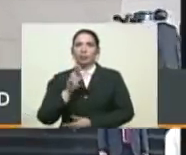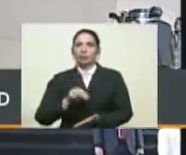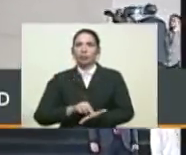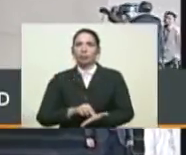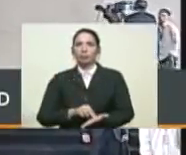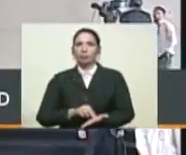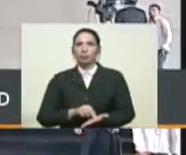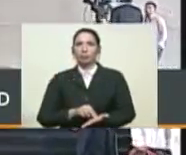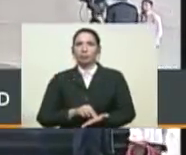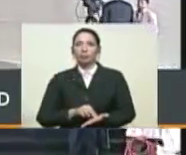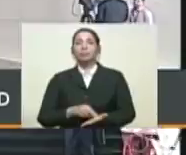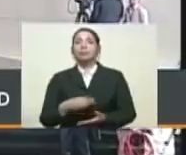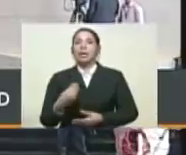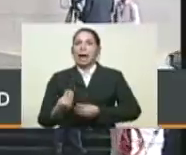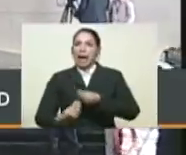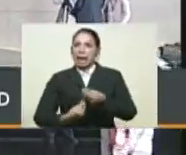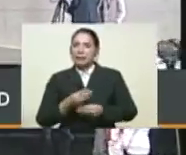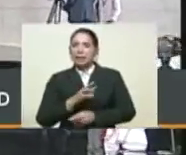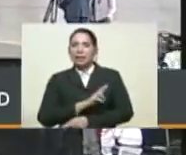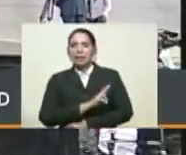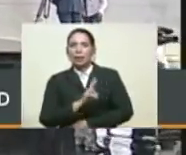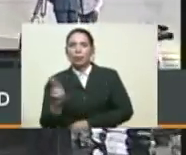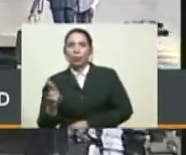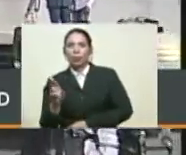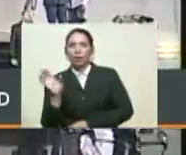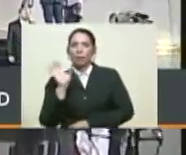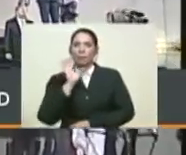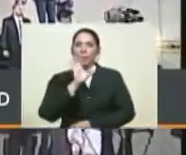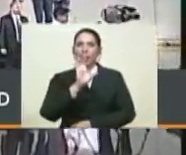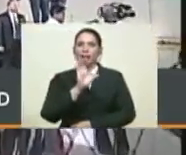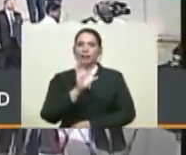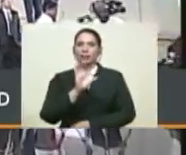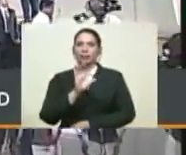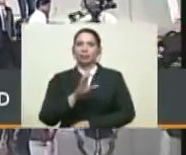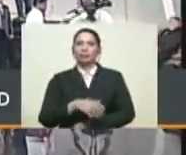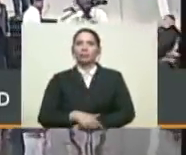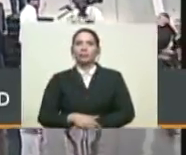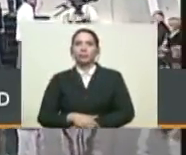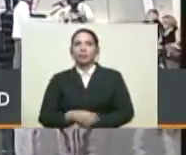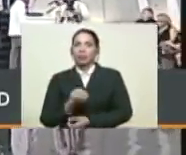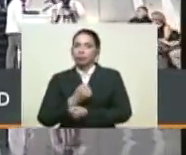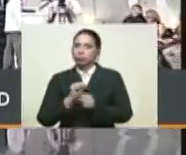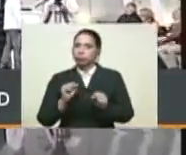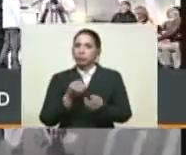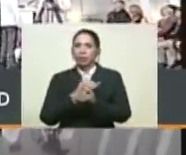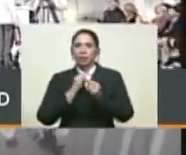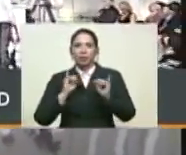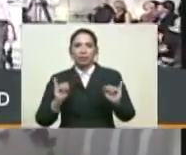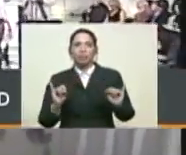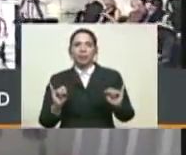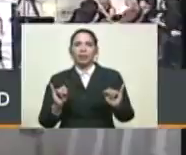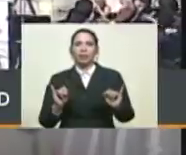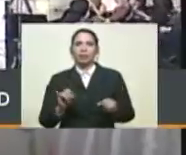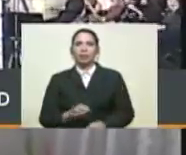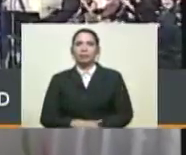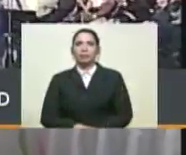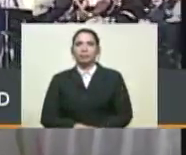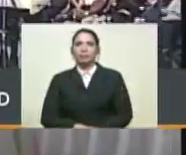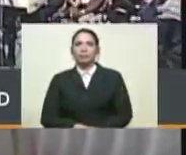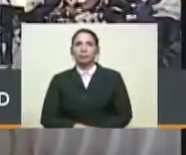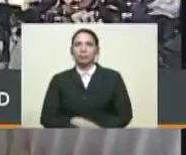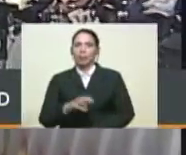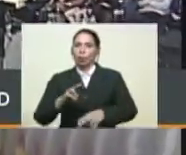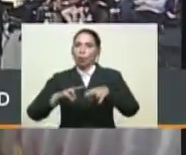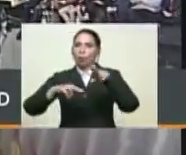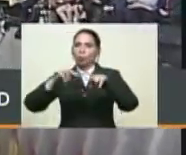de hacer una república y un país de ejercicio de soberanía, independencia y de